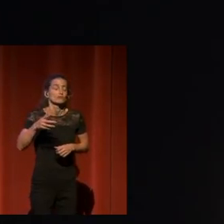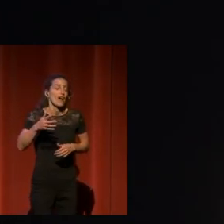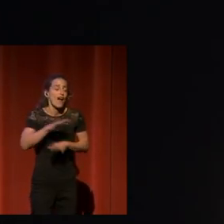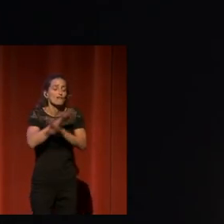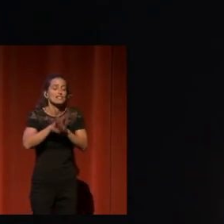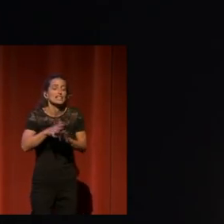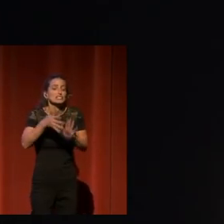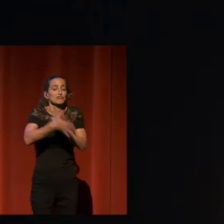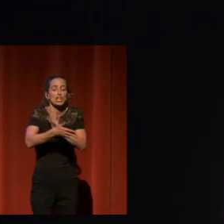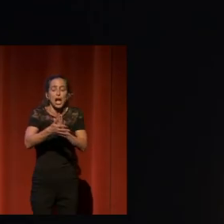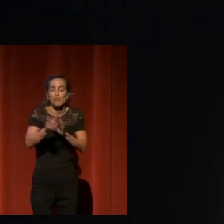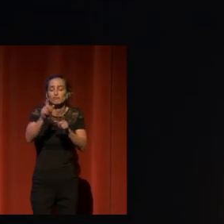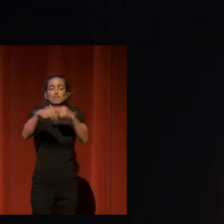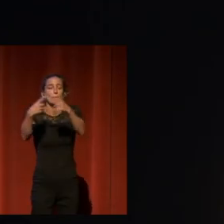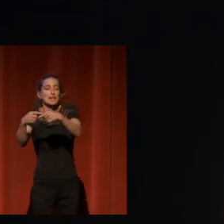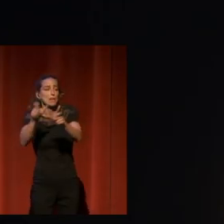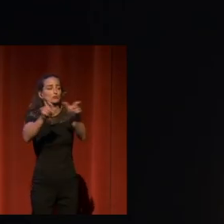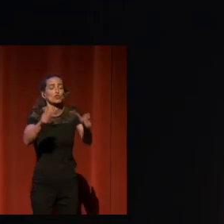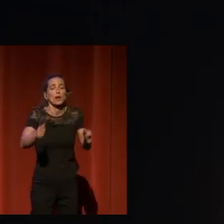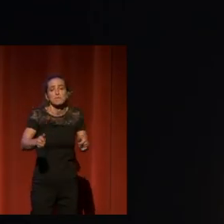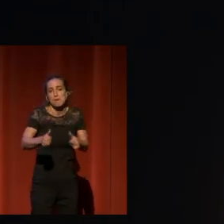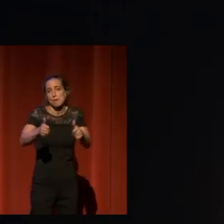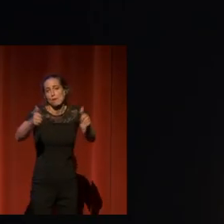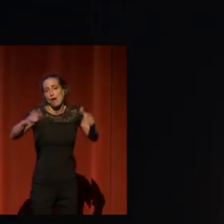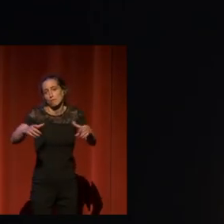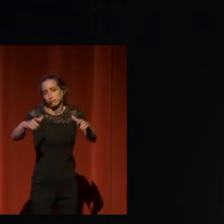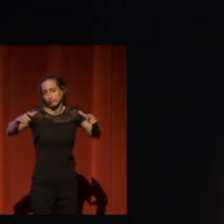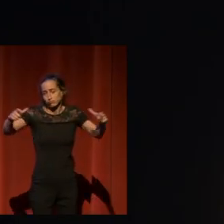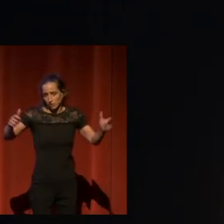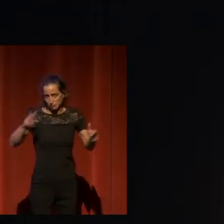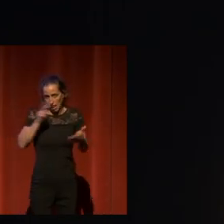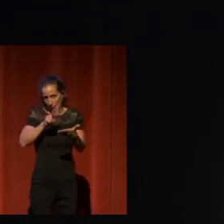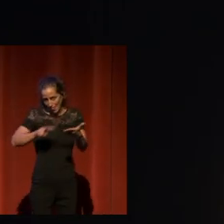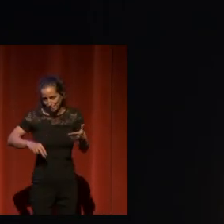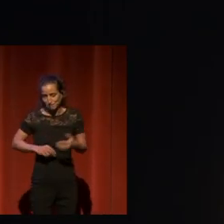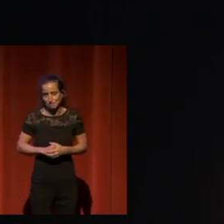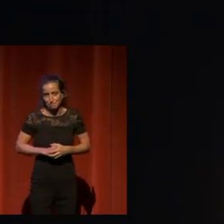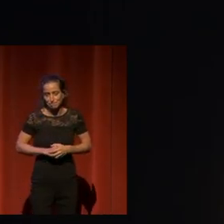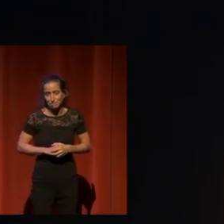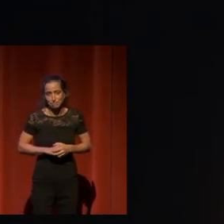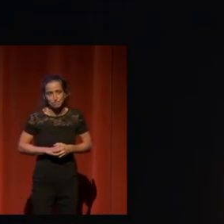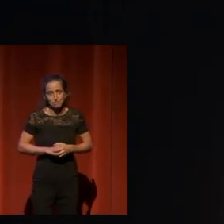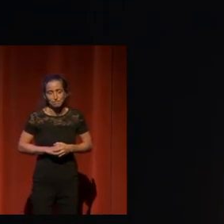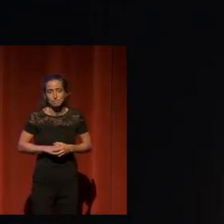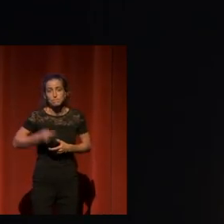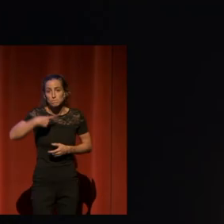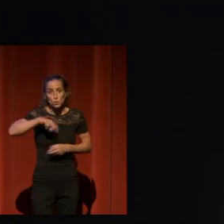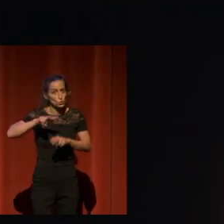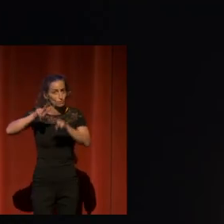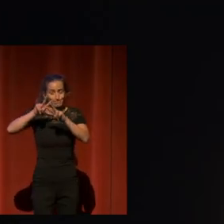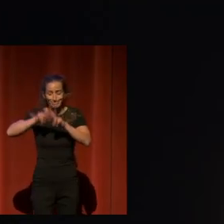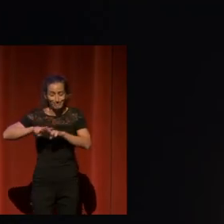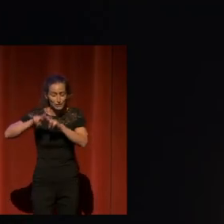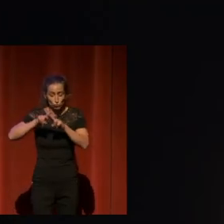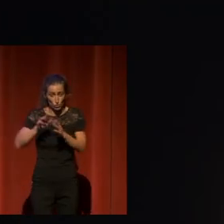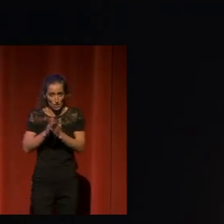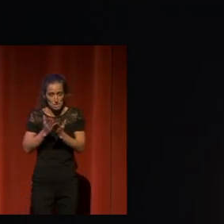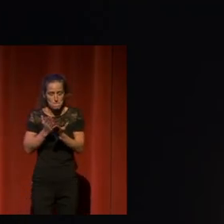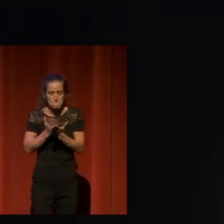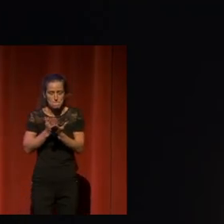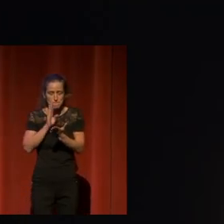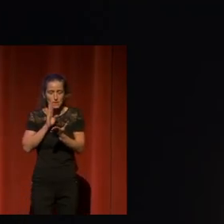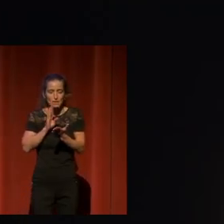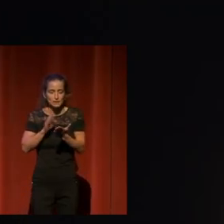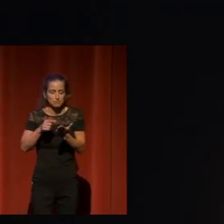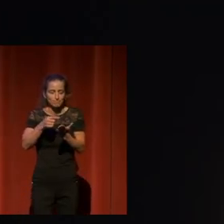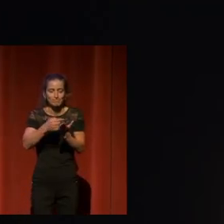pues también lean, ¿no? En estos clubes de lectura que hemos estudiado, todos destacan la figura crucial